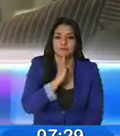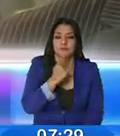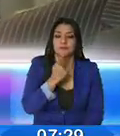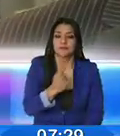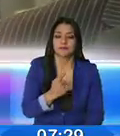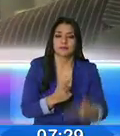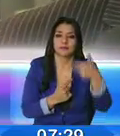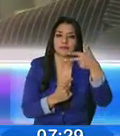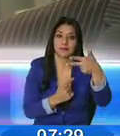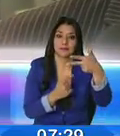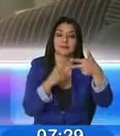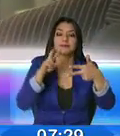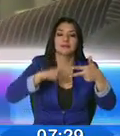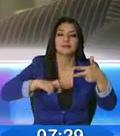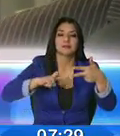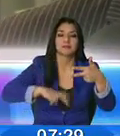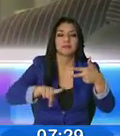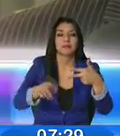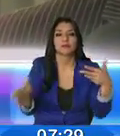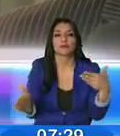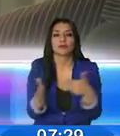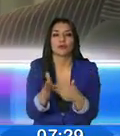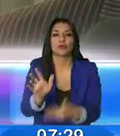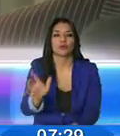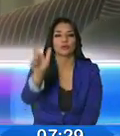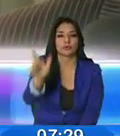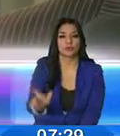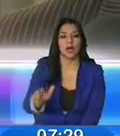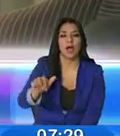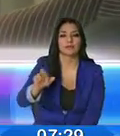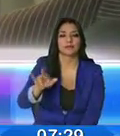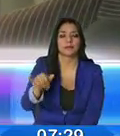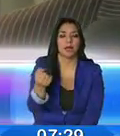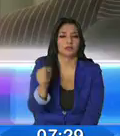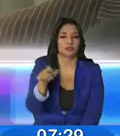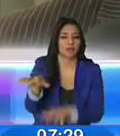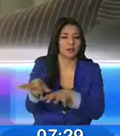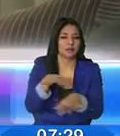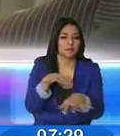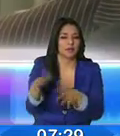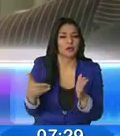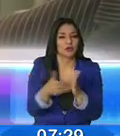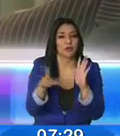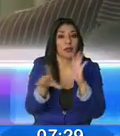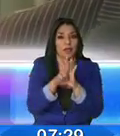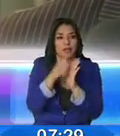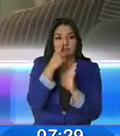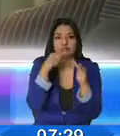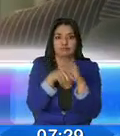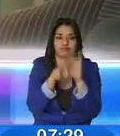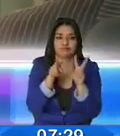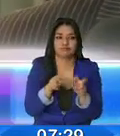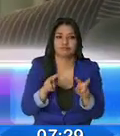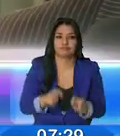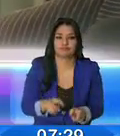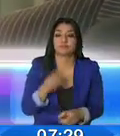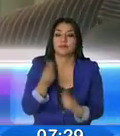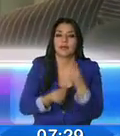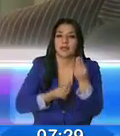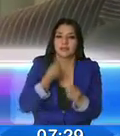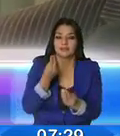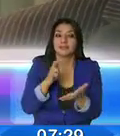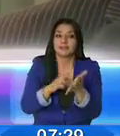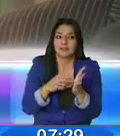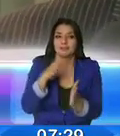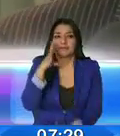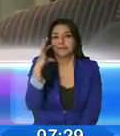3 investigaciones realizadas contra actos que van en contra de la ley de espionaje. Y por lo tanto, ¿eso qué nos hace advertir?